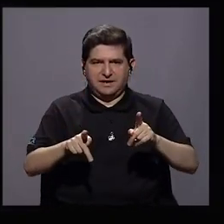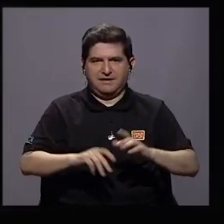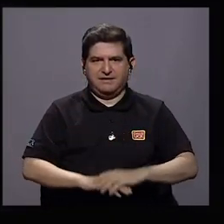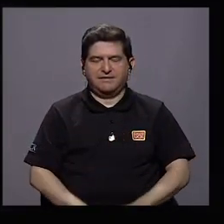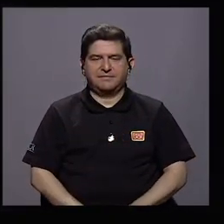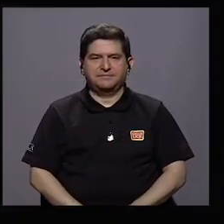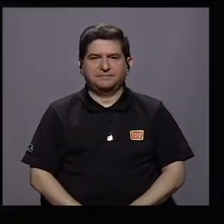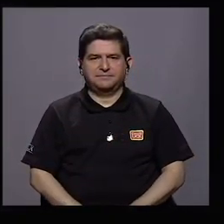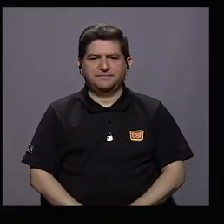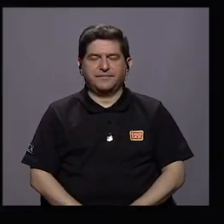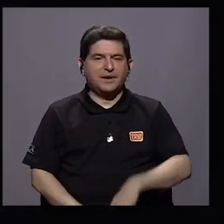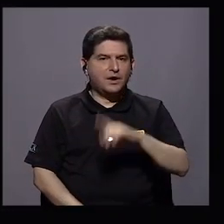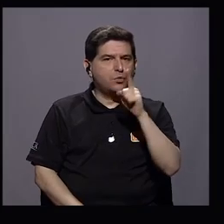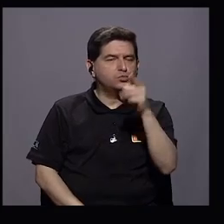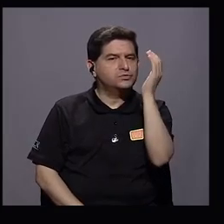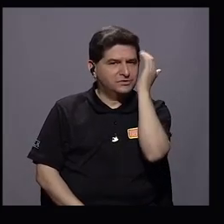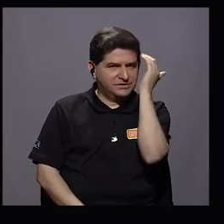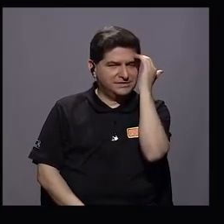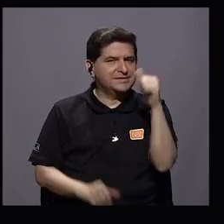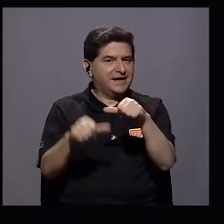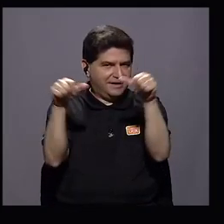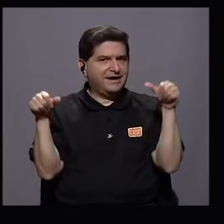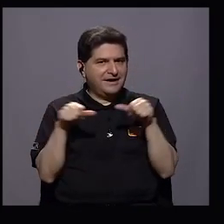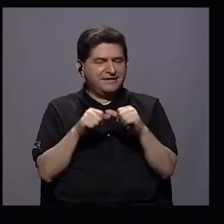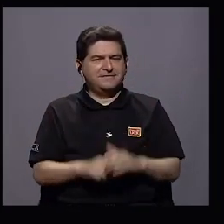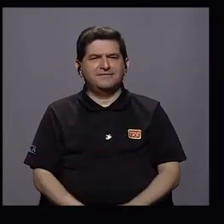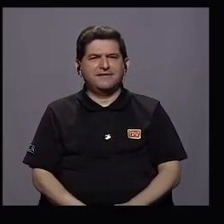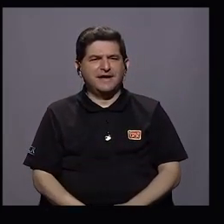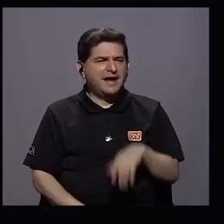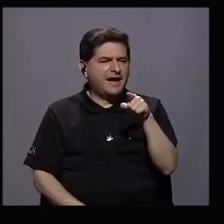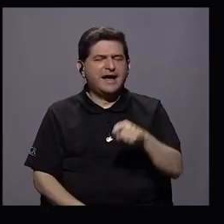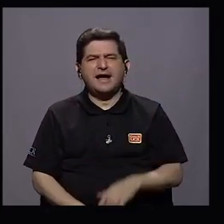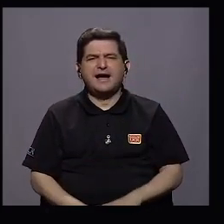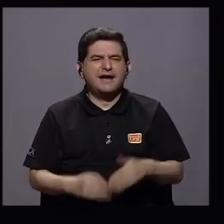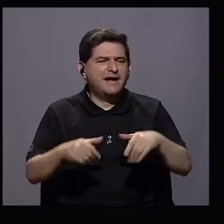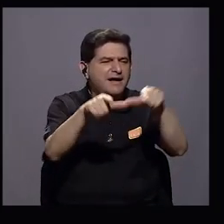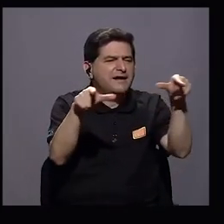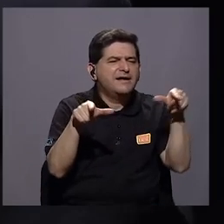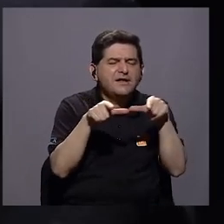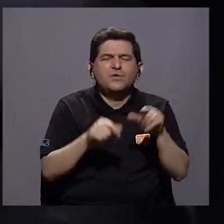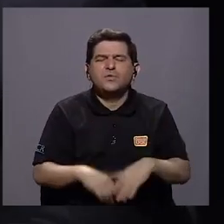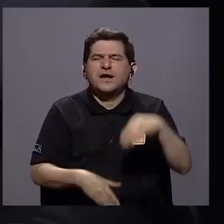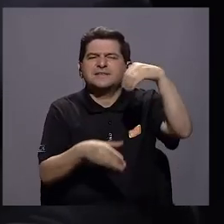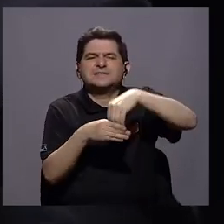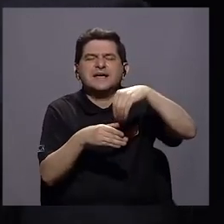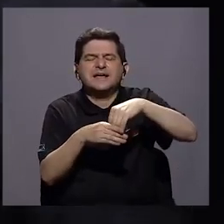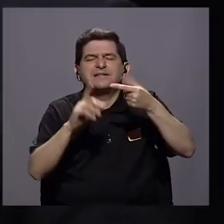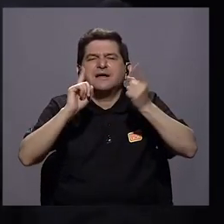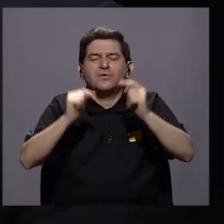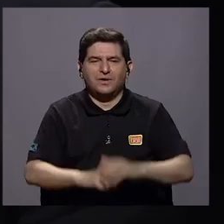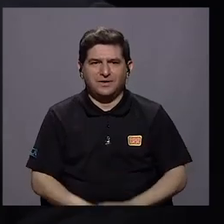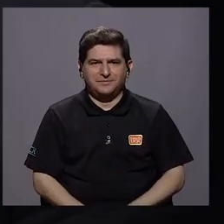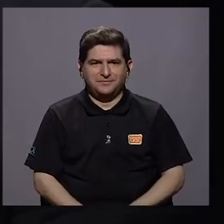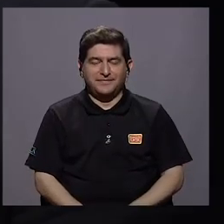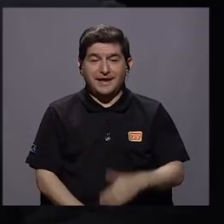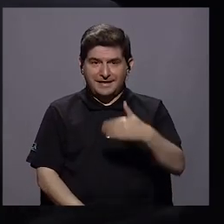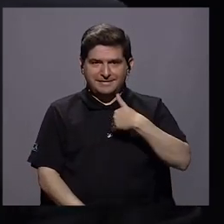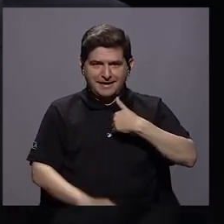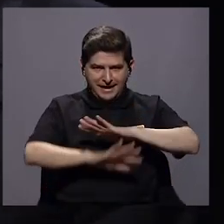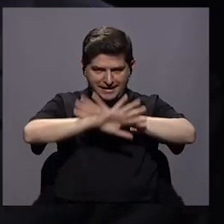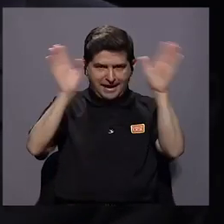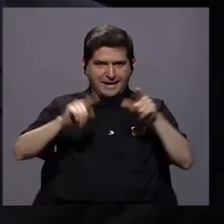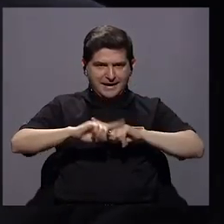audiencia, don Pablo, y es que usted es el conocedor en esta área, ¿qué son bienes inmuebles? Para que la gente lo comprenda muy bien. Bueno, aquí también